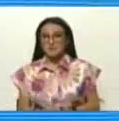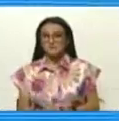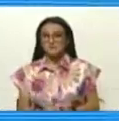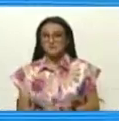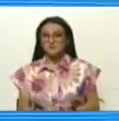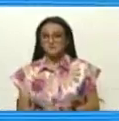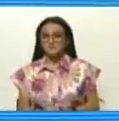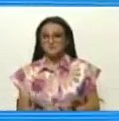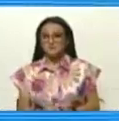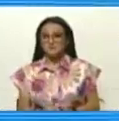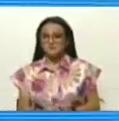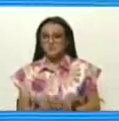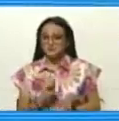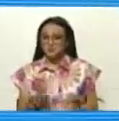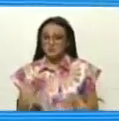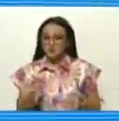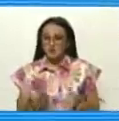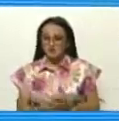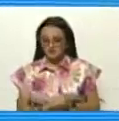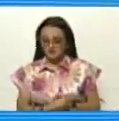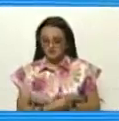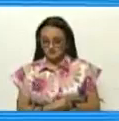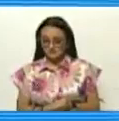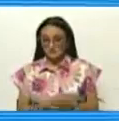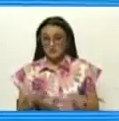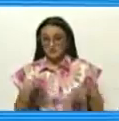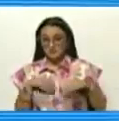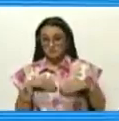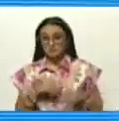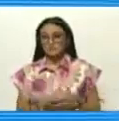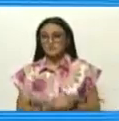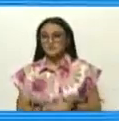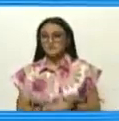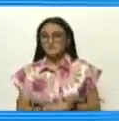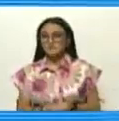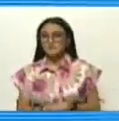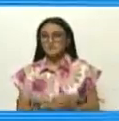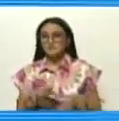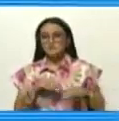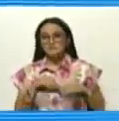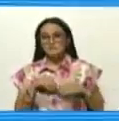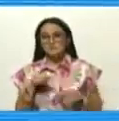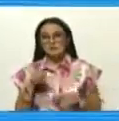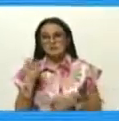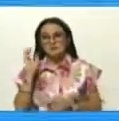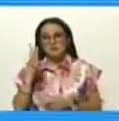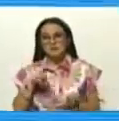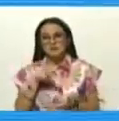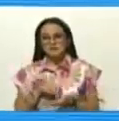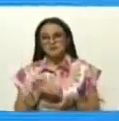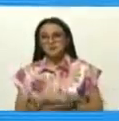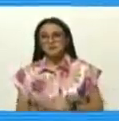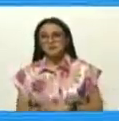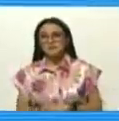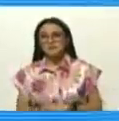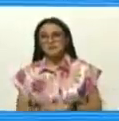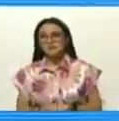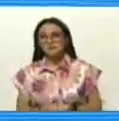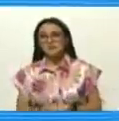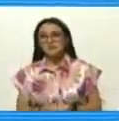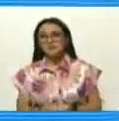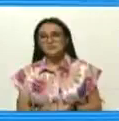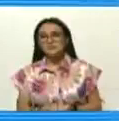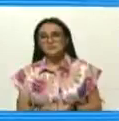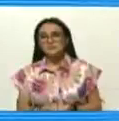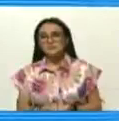Pero ganaron, pues, asuman. Ganaron la Asamblea Nacional, compañero. En